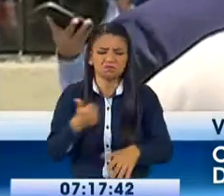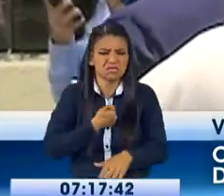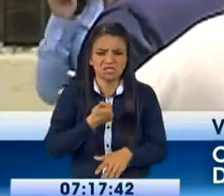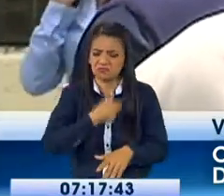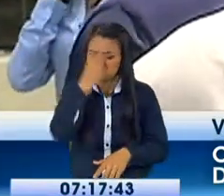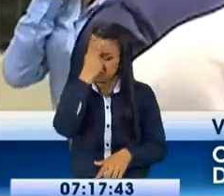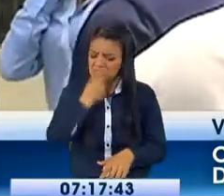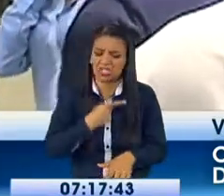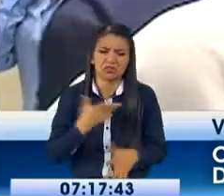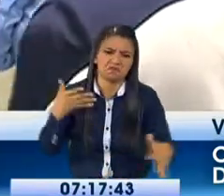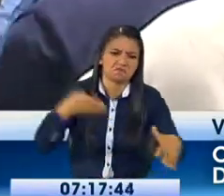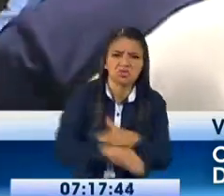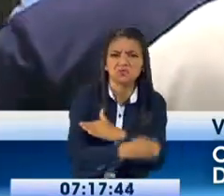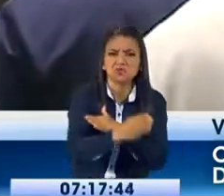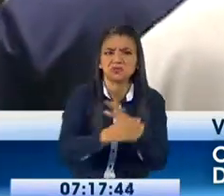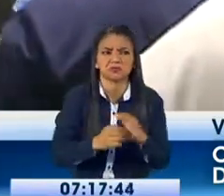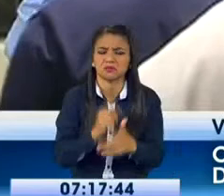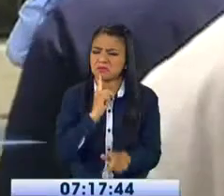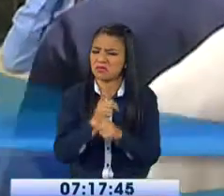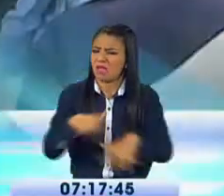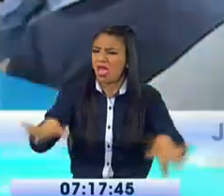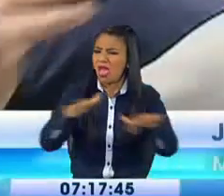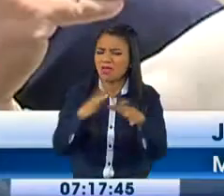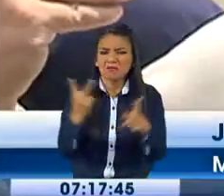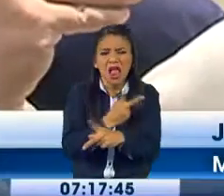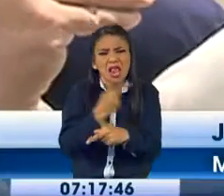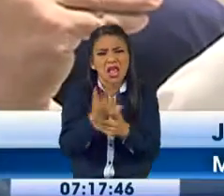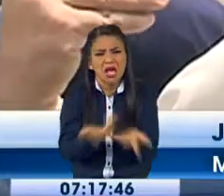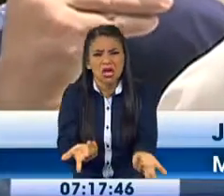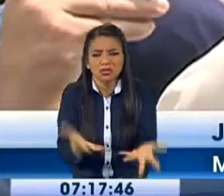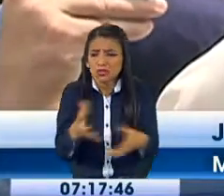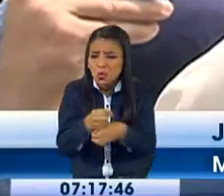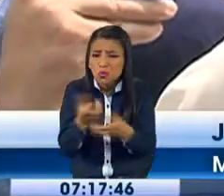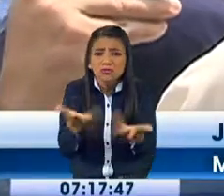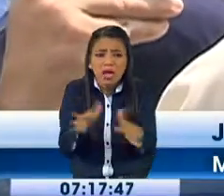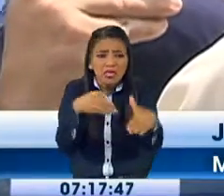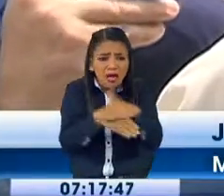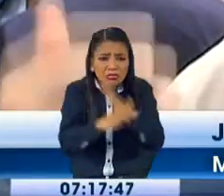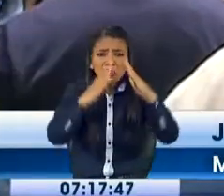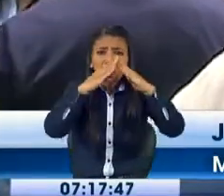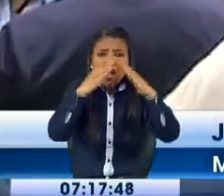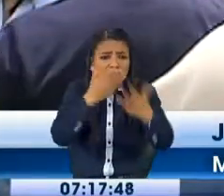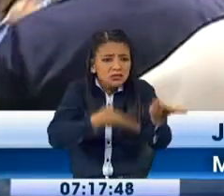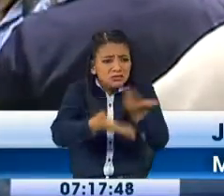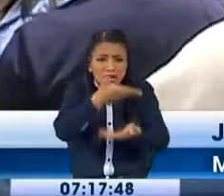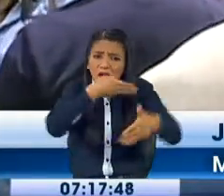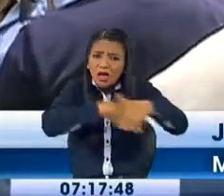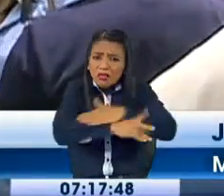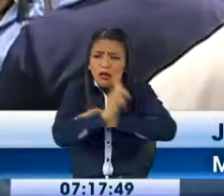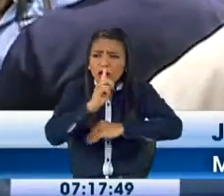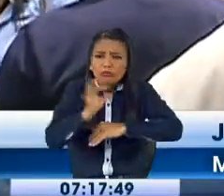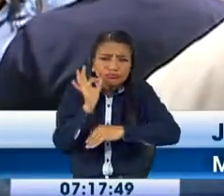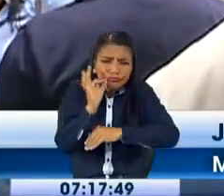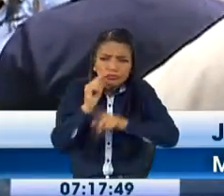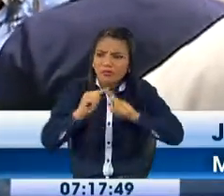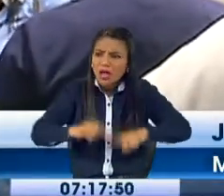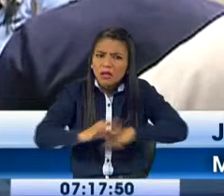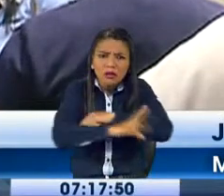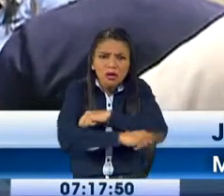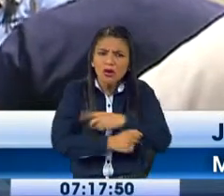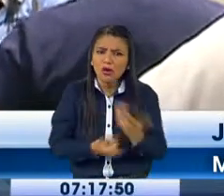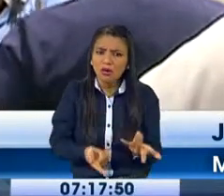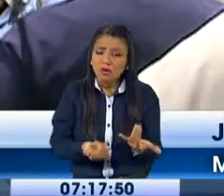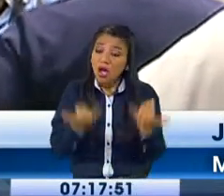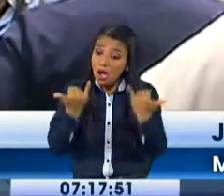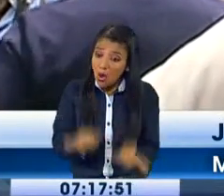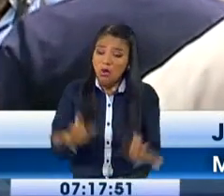vive rodeada de delincuencia, de inseguridad, y viven aquí, en nuestro vecindario. Así que hoy la comunidad